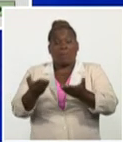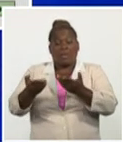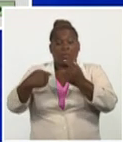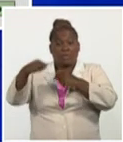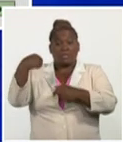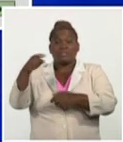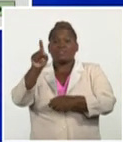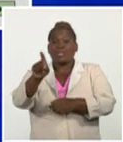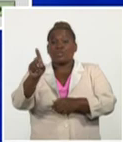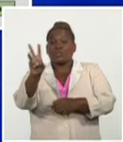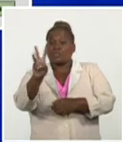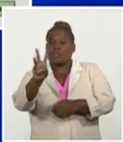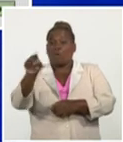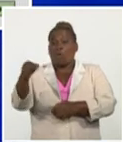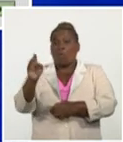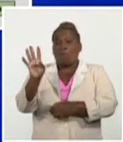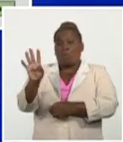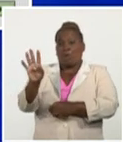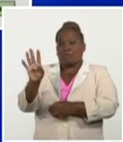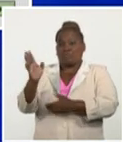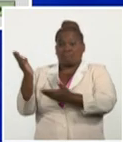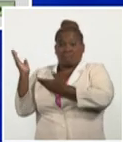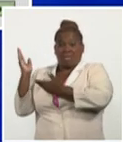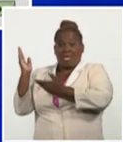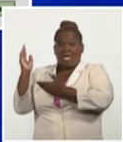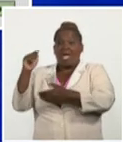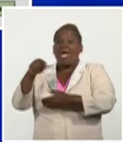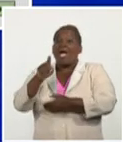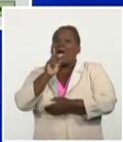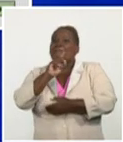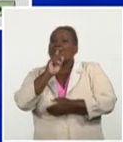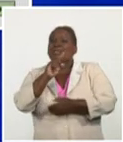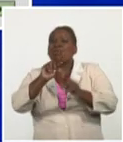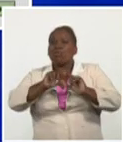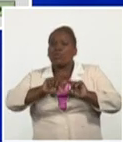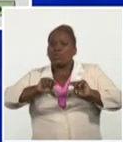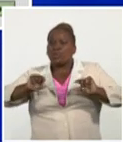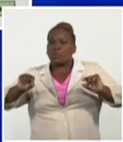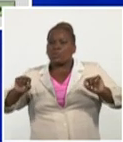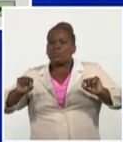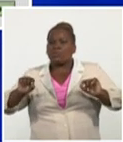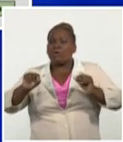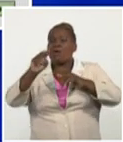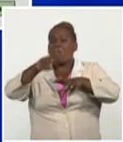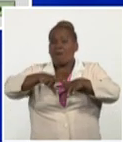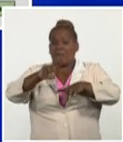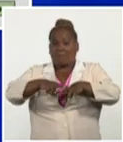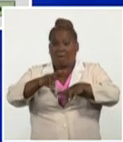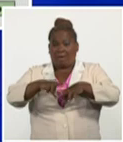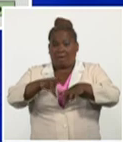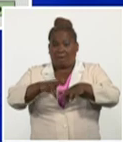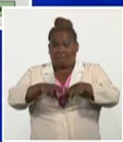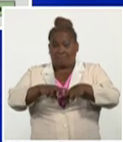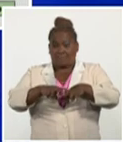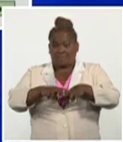133,4. Se mantienen las provincias de La Habana con una tasa de